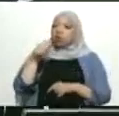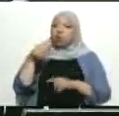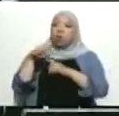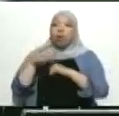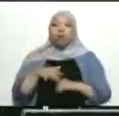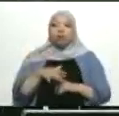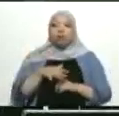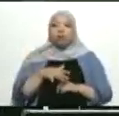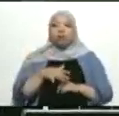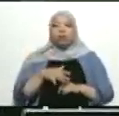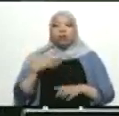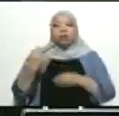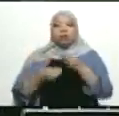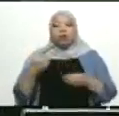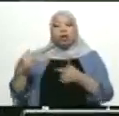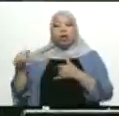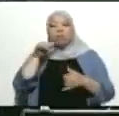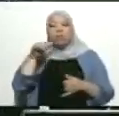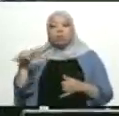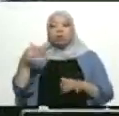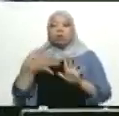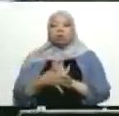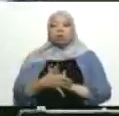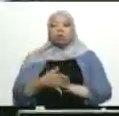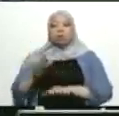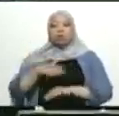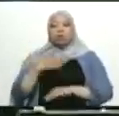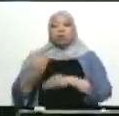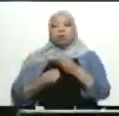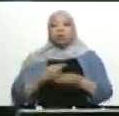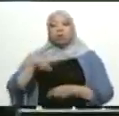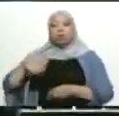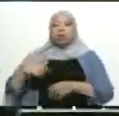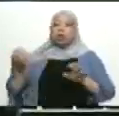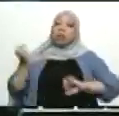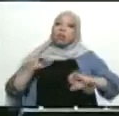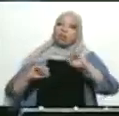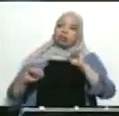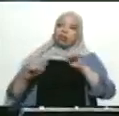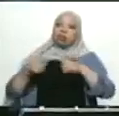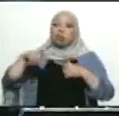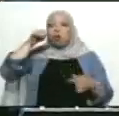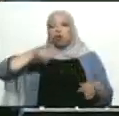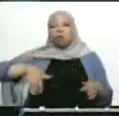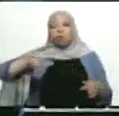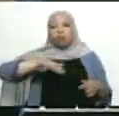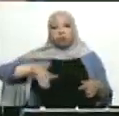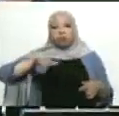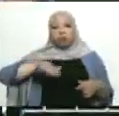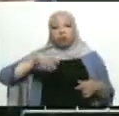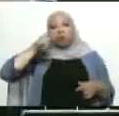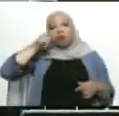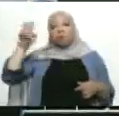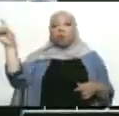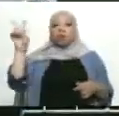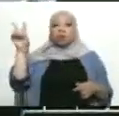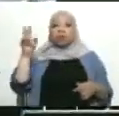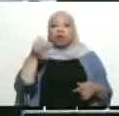obstáculo, no existe amenaza que sea capaz de detener a un pueblo bravo como es el pueblo de